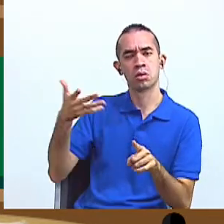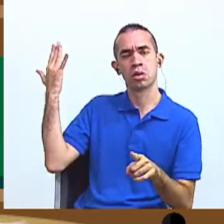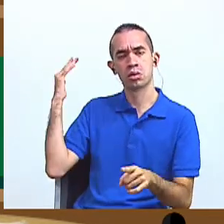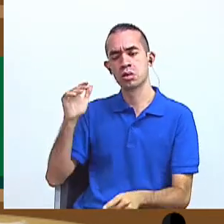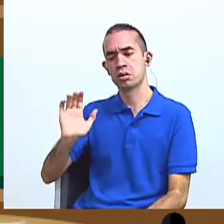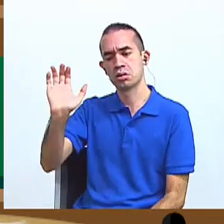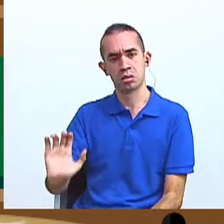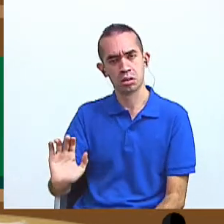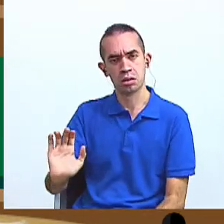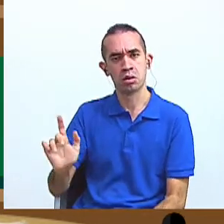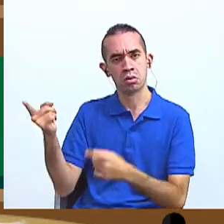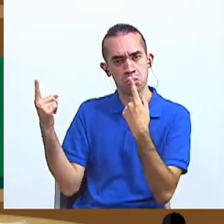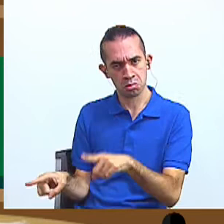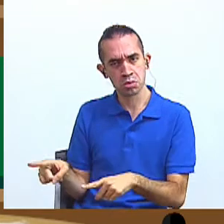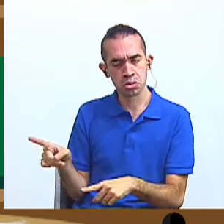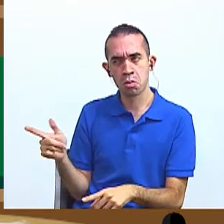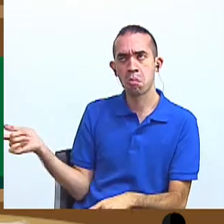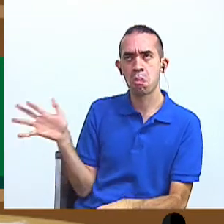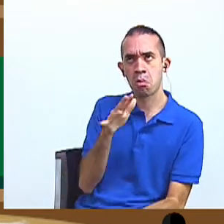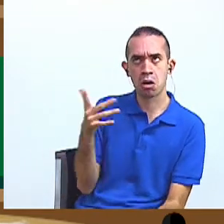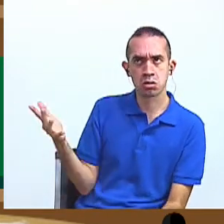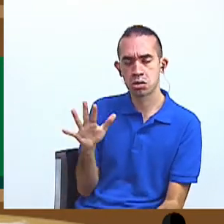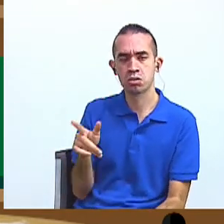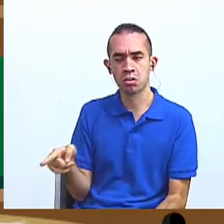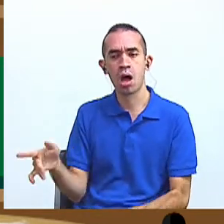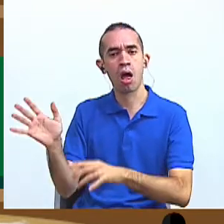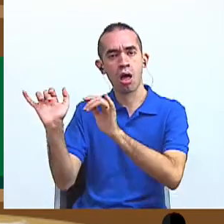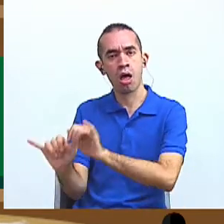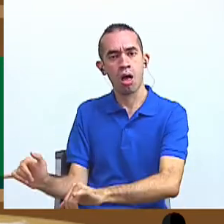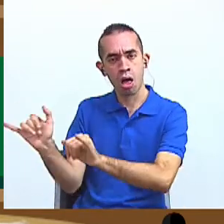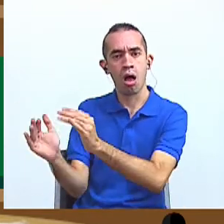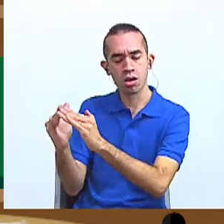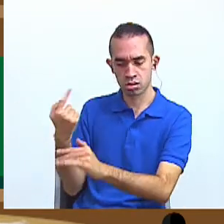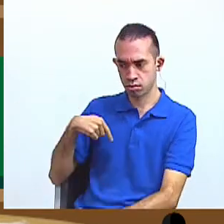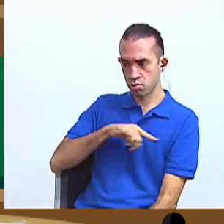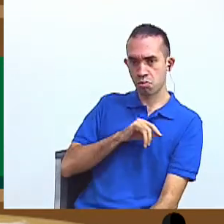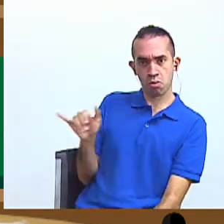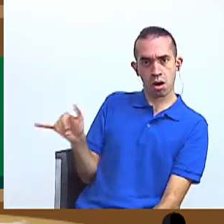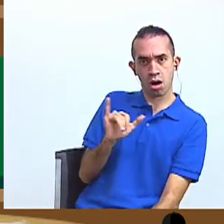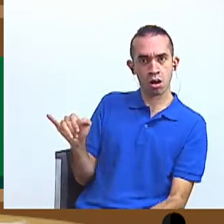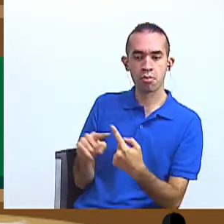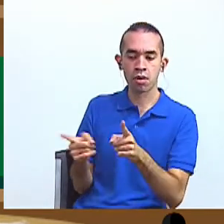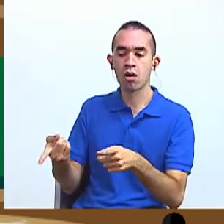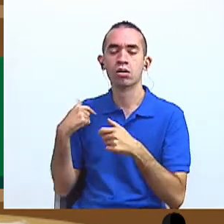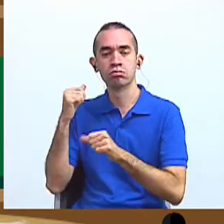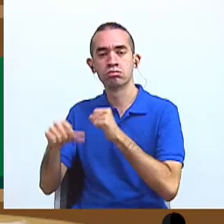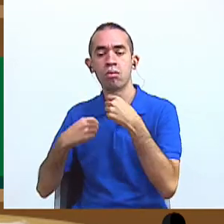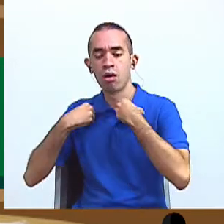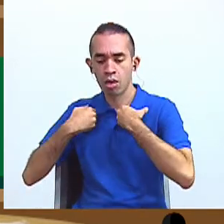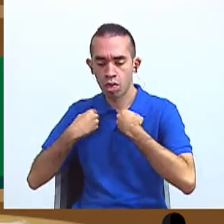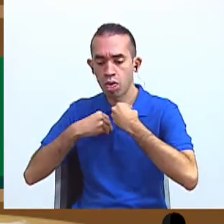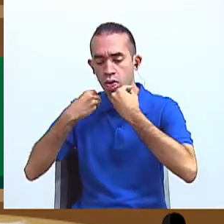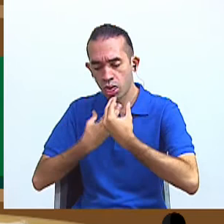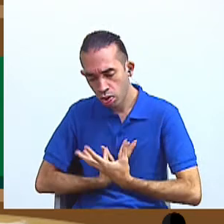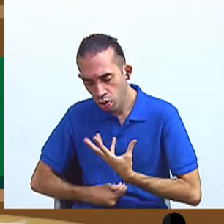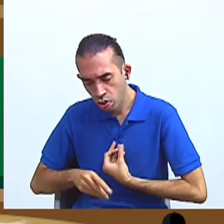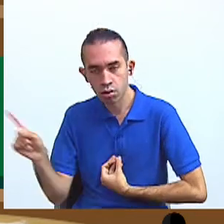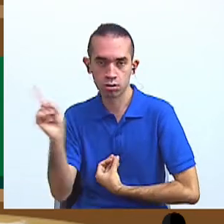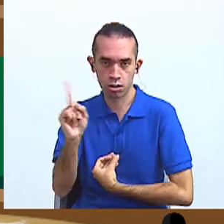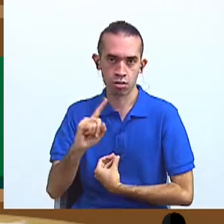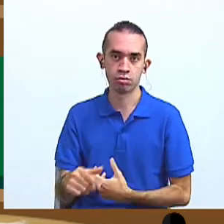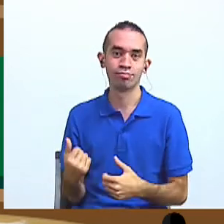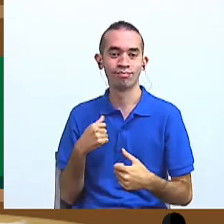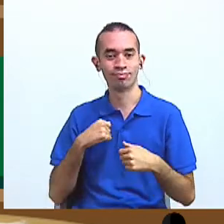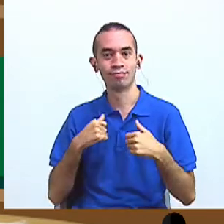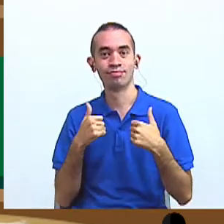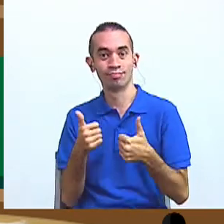personaje de este cuento. Él, como nosotros, tuvo que permanecer en la casa, sin embargo no se desanimó. Cierto,